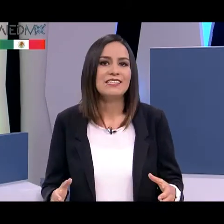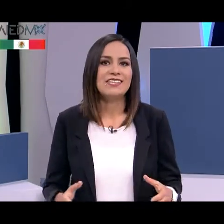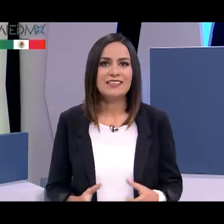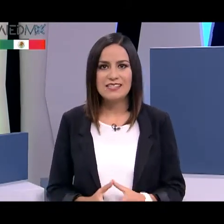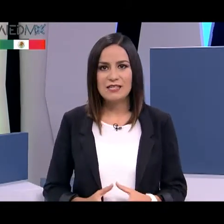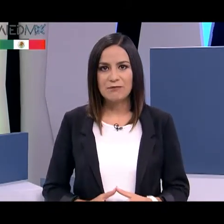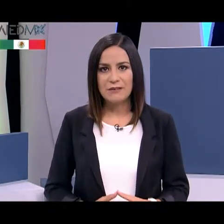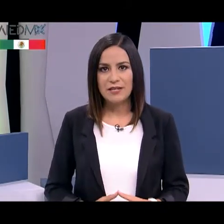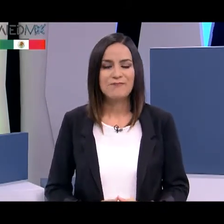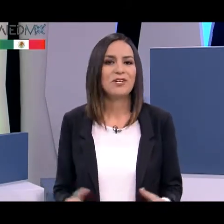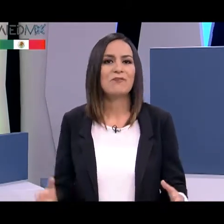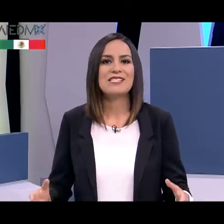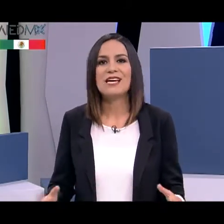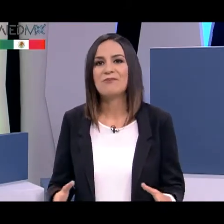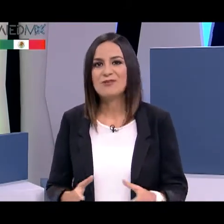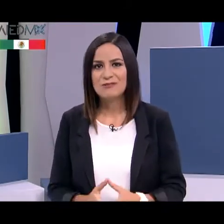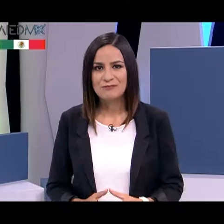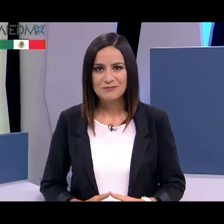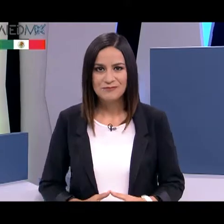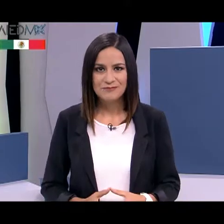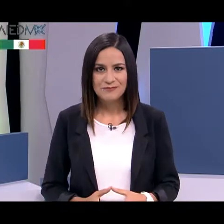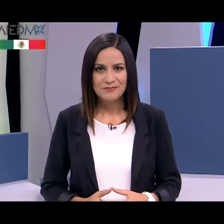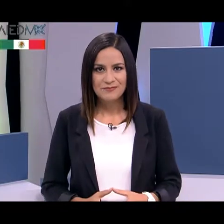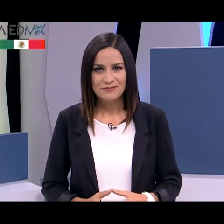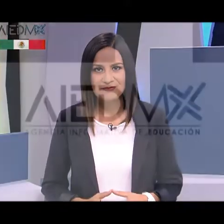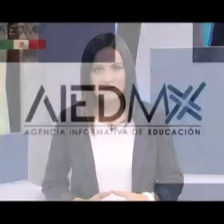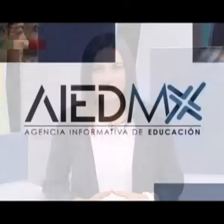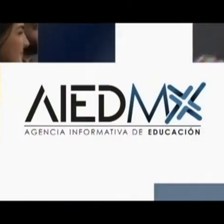jueves 27 de septiembre. Comenzamos.